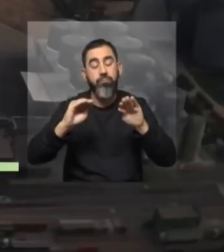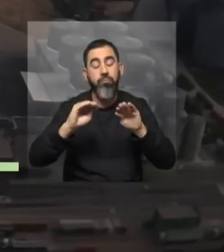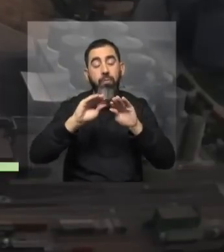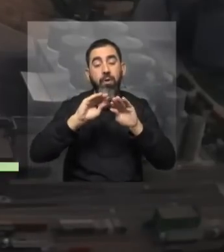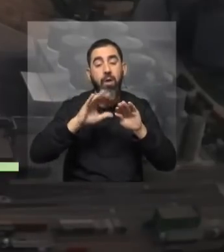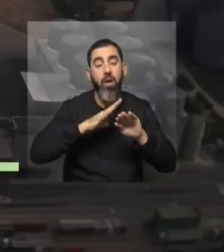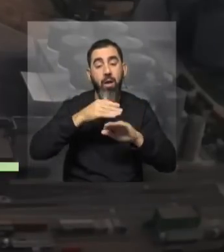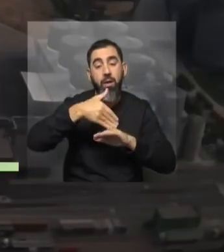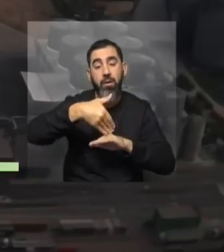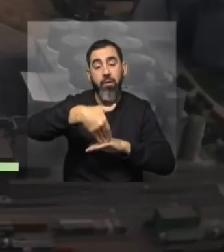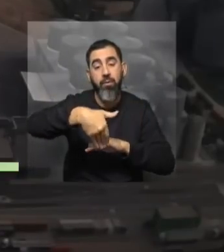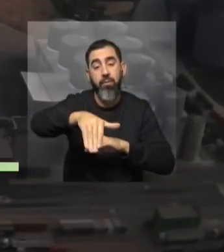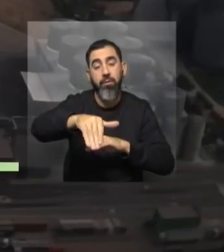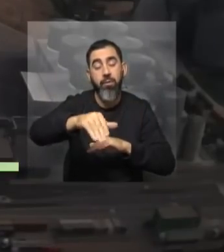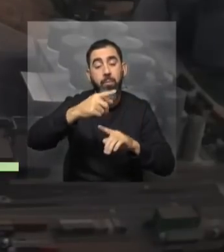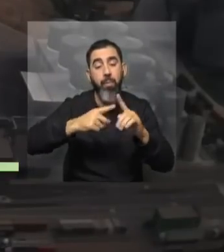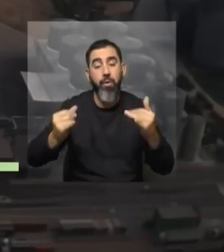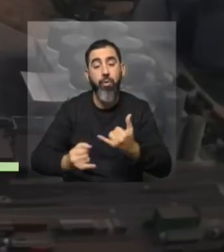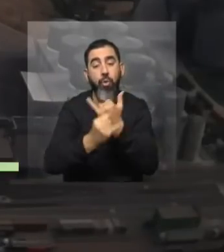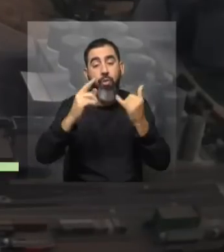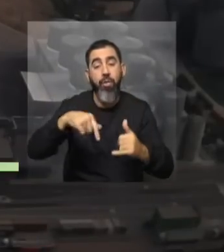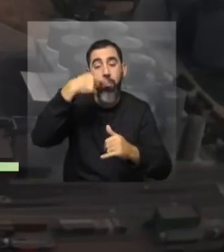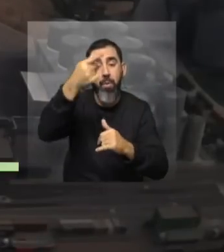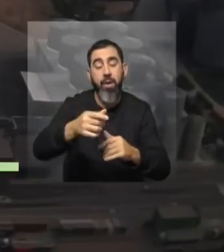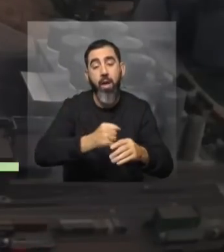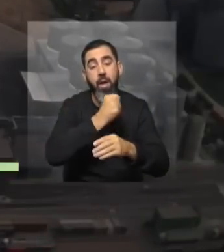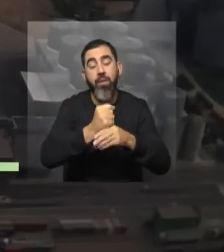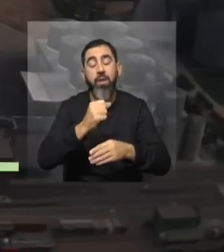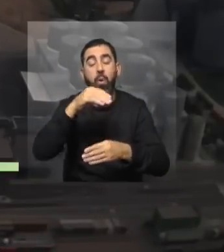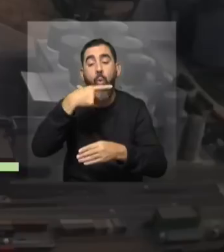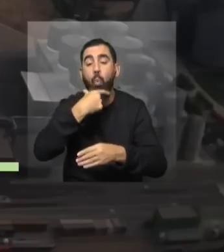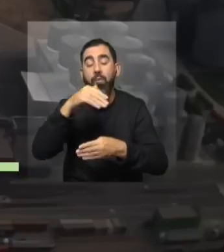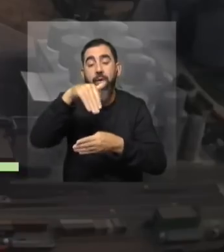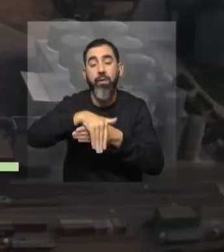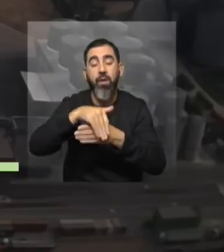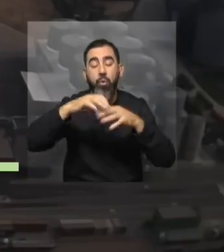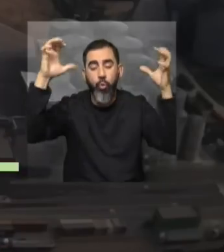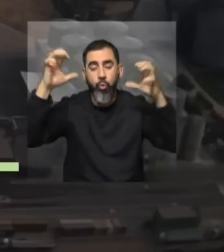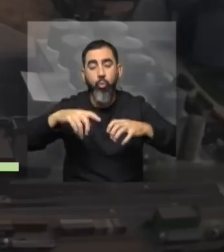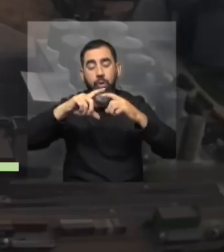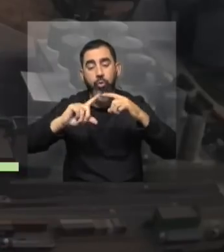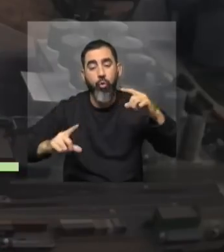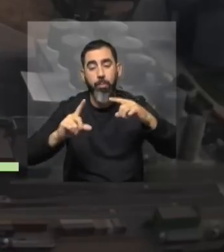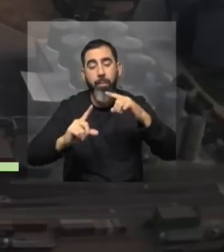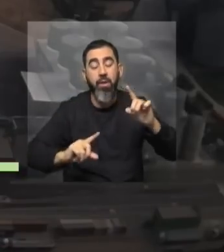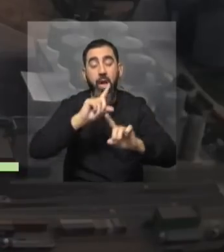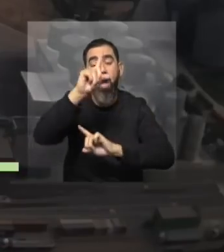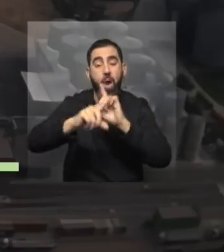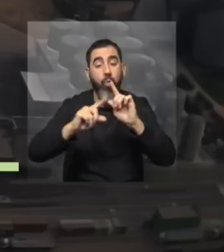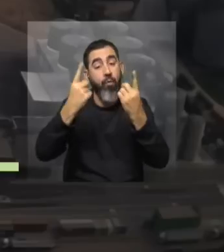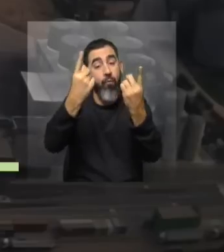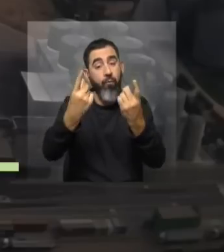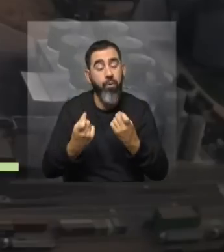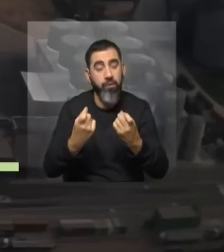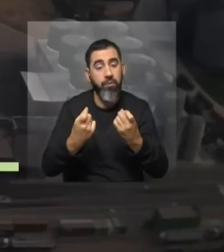que dice a partir del mediodía de mañana y hasta la tarde del jueves se prevén precipitaciones y tormentas. Algunas puntualmente